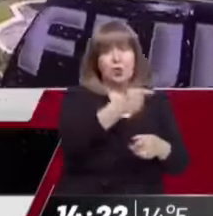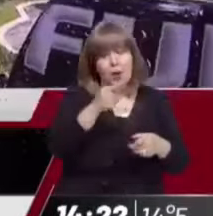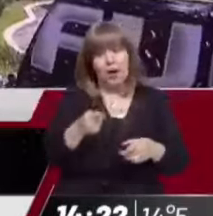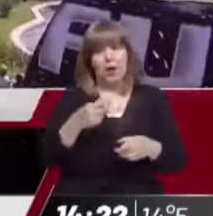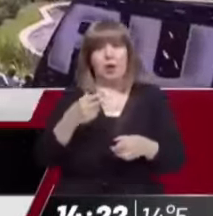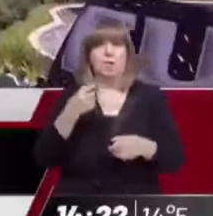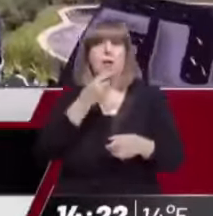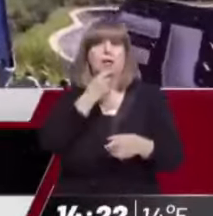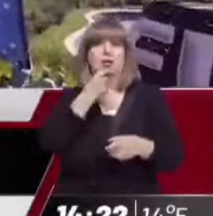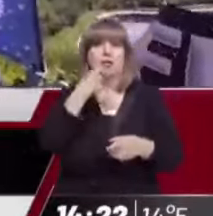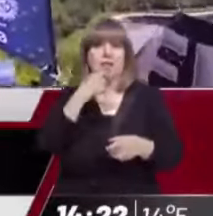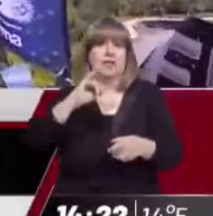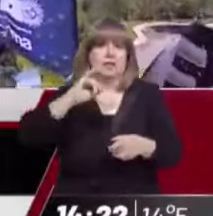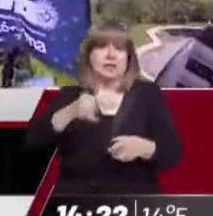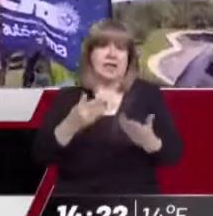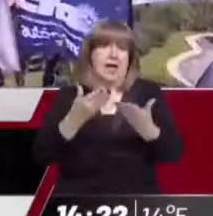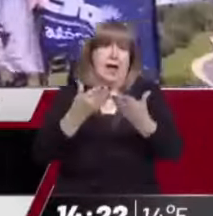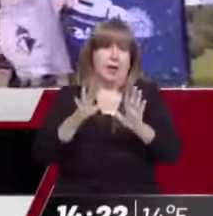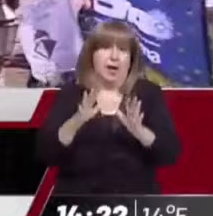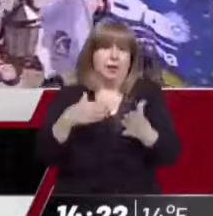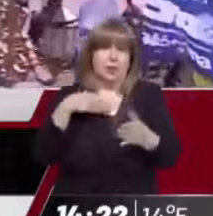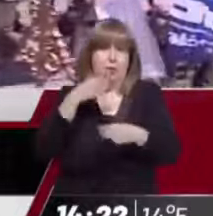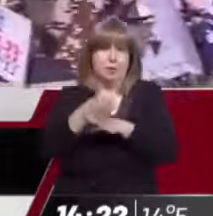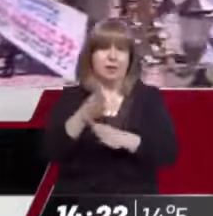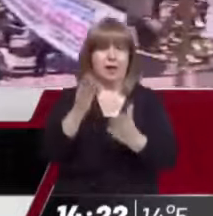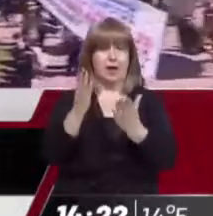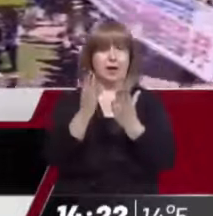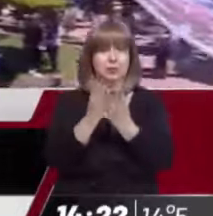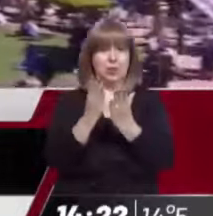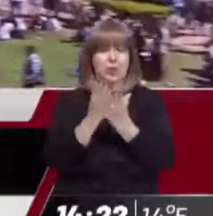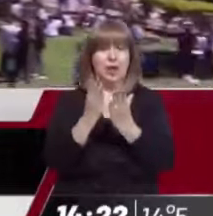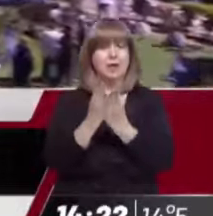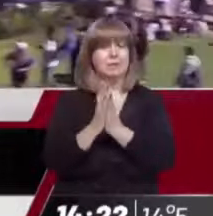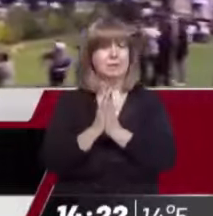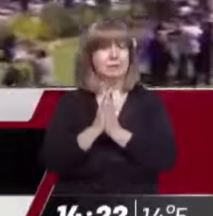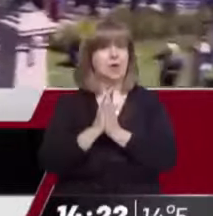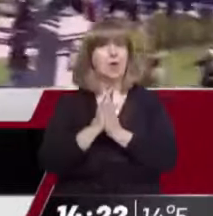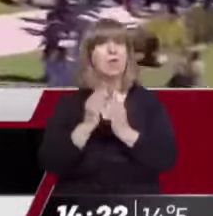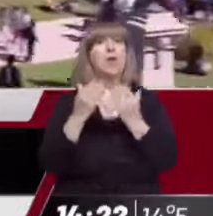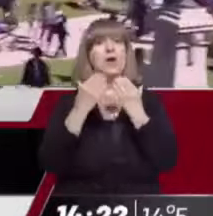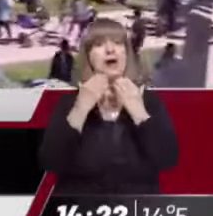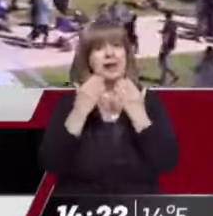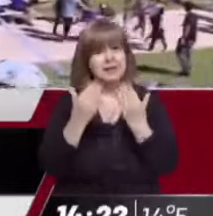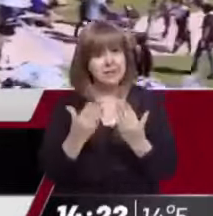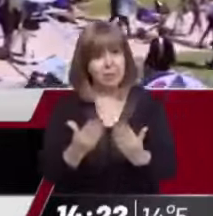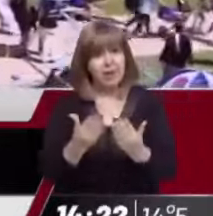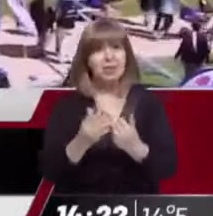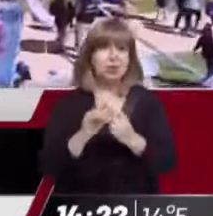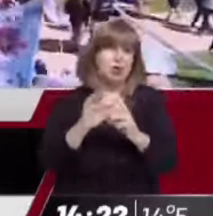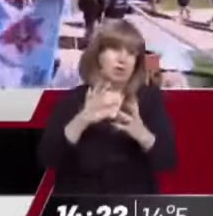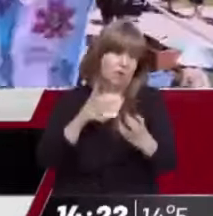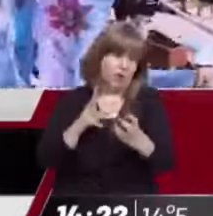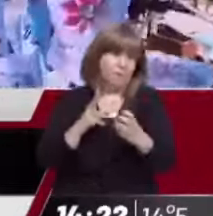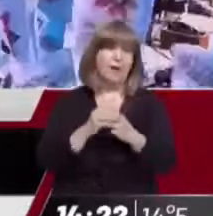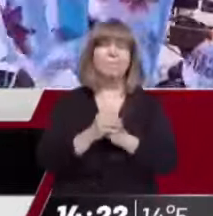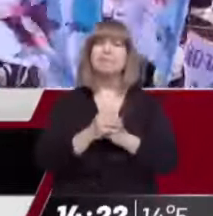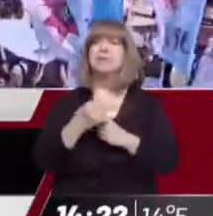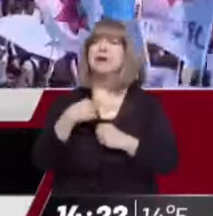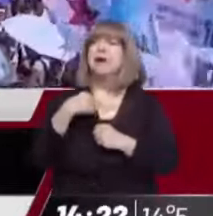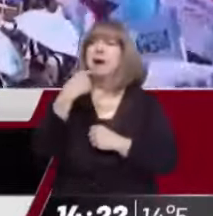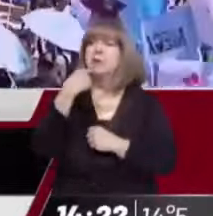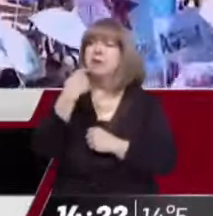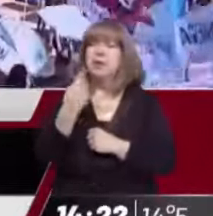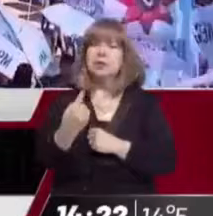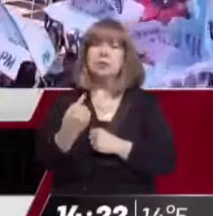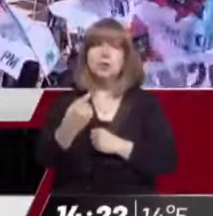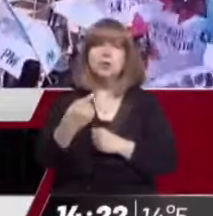en Chile, que tiene que pagar y que tiene otra presión sobre su espalda. En relación a eso,